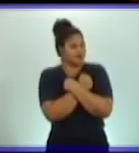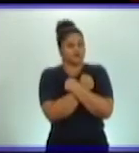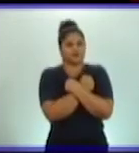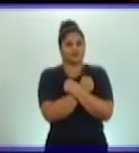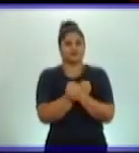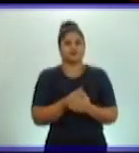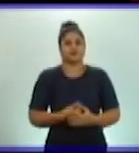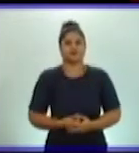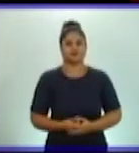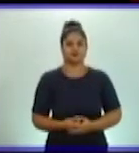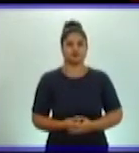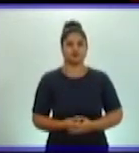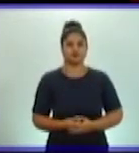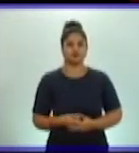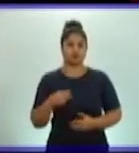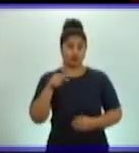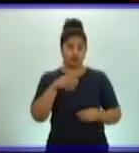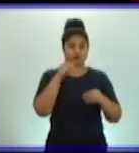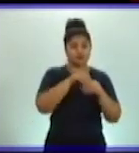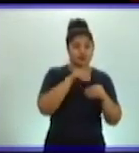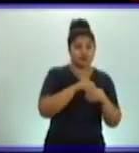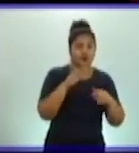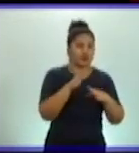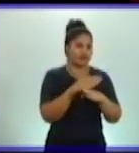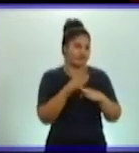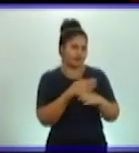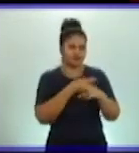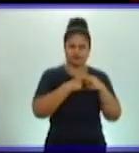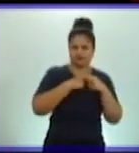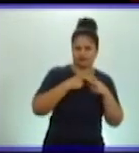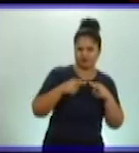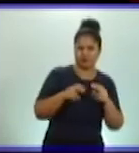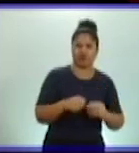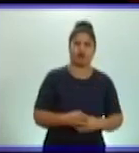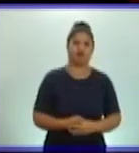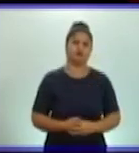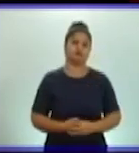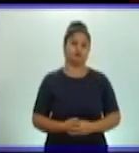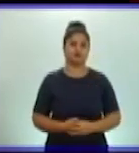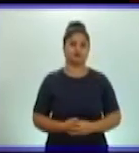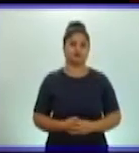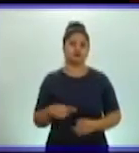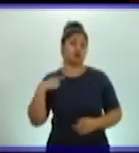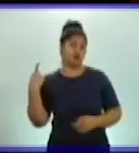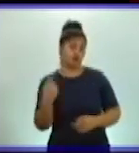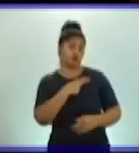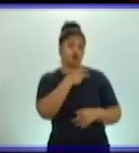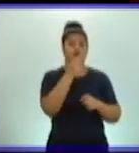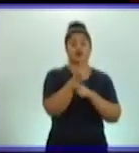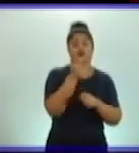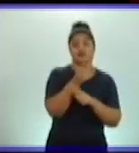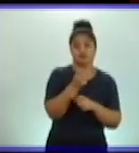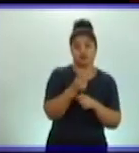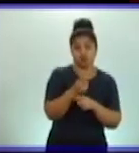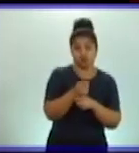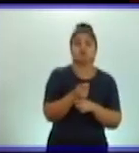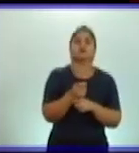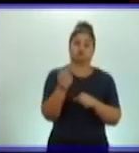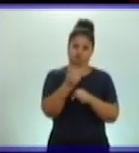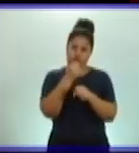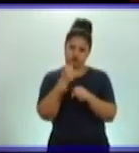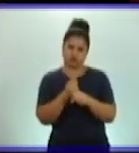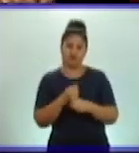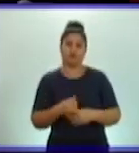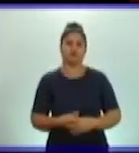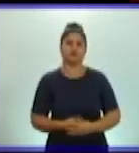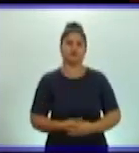cortos que son joyas para los profesores de español. Y aquí ustedes pueden ver la portada de este libro, que es